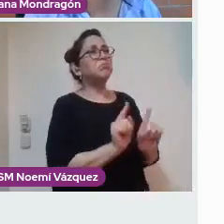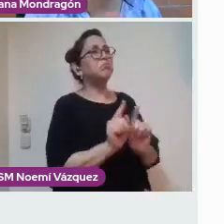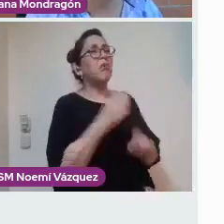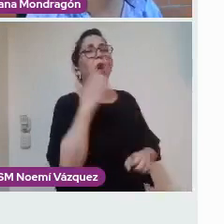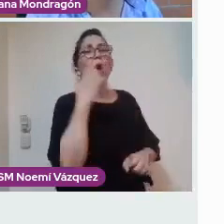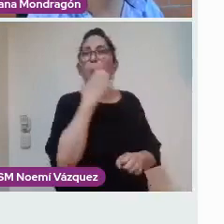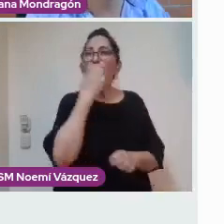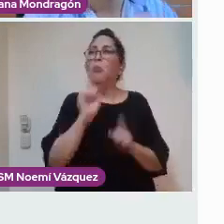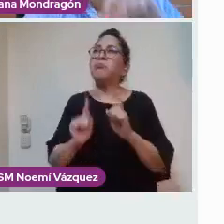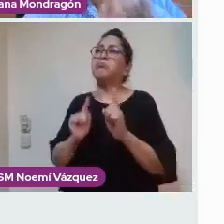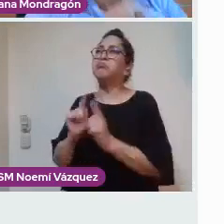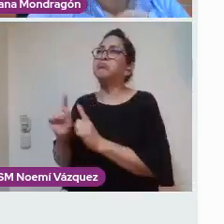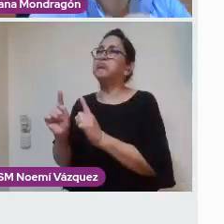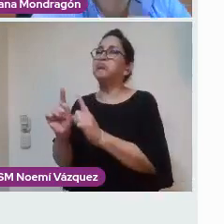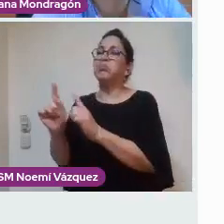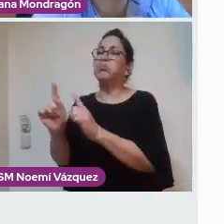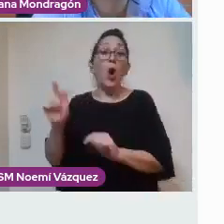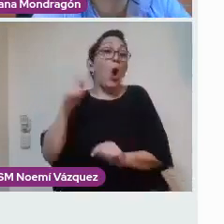la mesa,